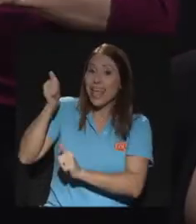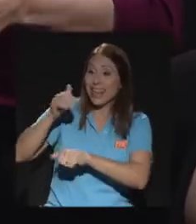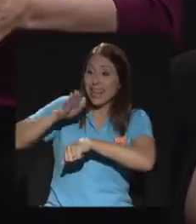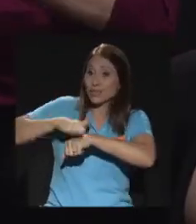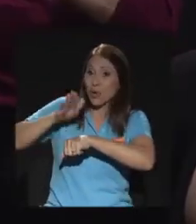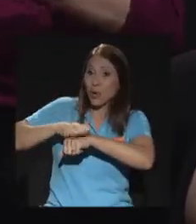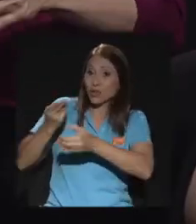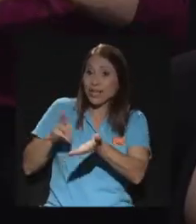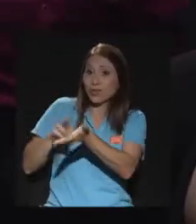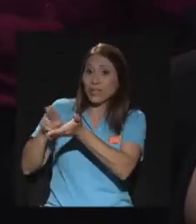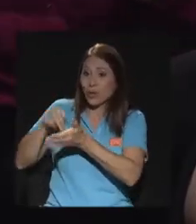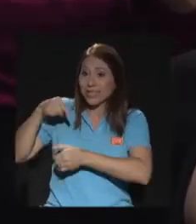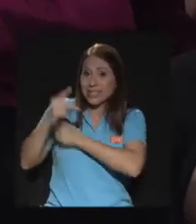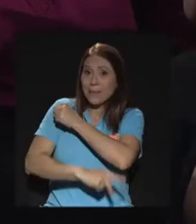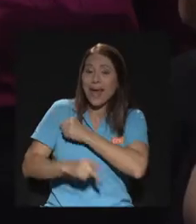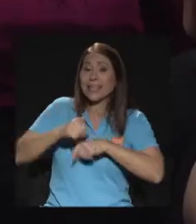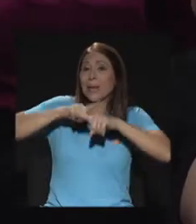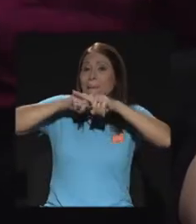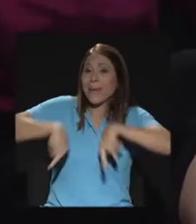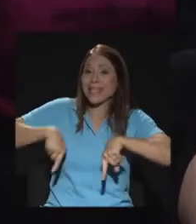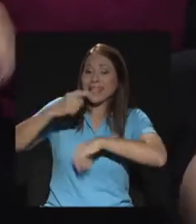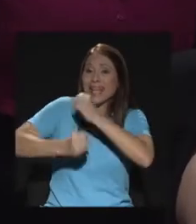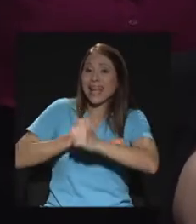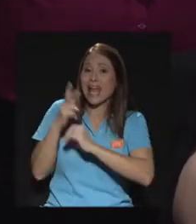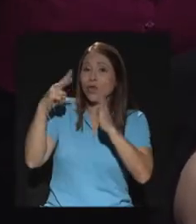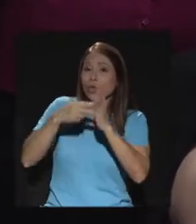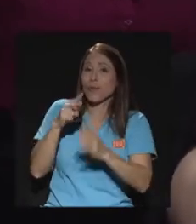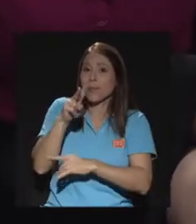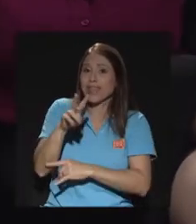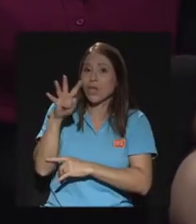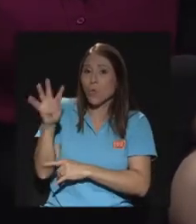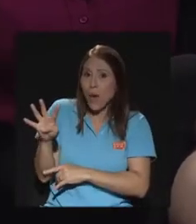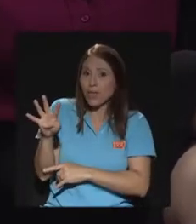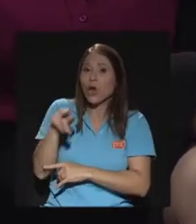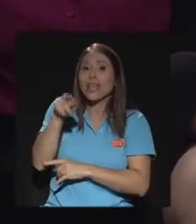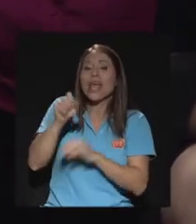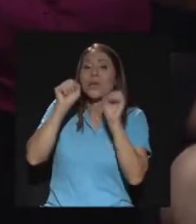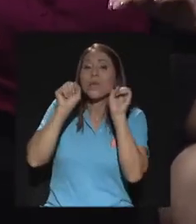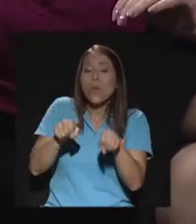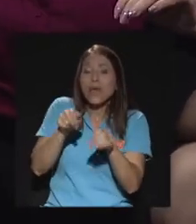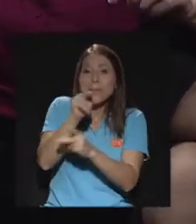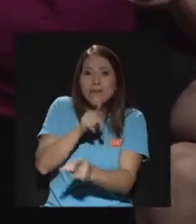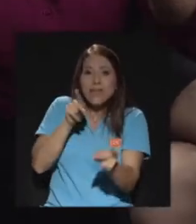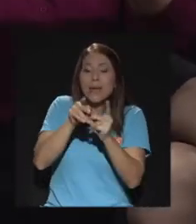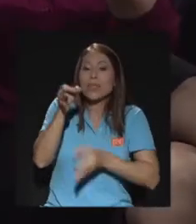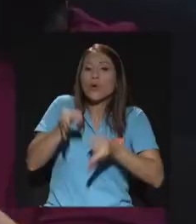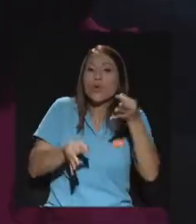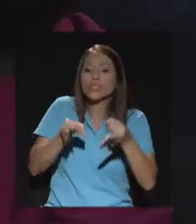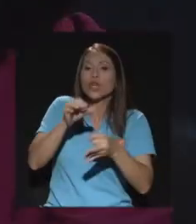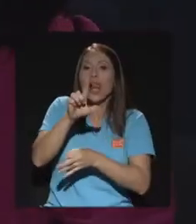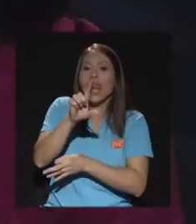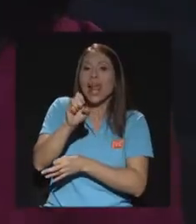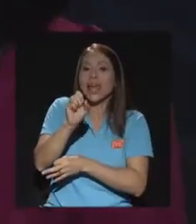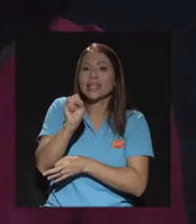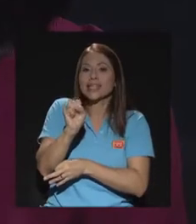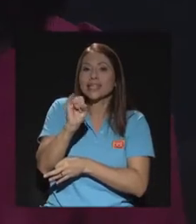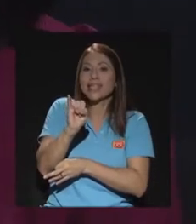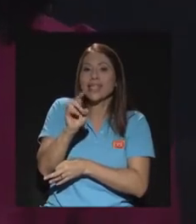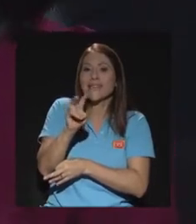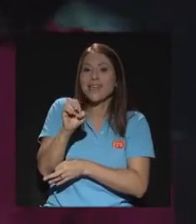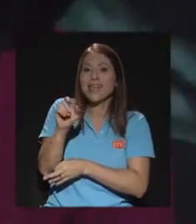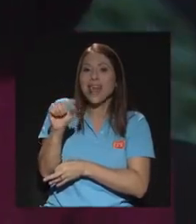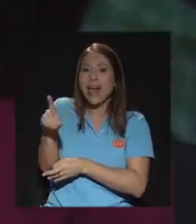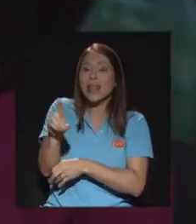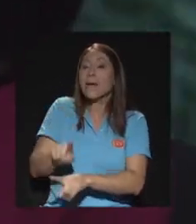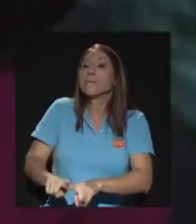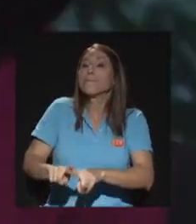el 2024 y perfectamente sé lo que sería un juicio de lesividad. No es cierto. Eso es cierto. Bueno, no es cierto. Pero, don Antonio, hay